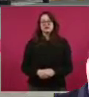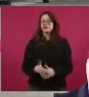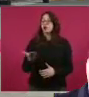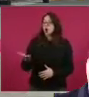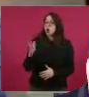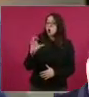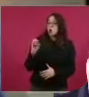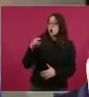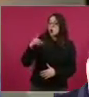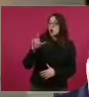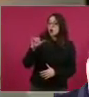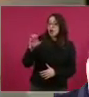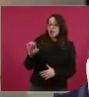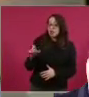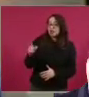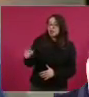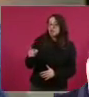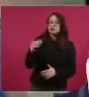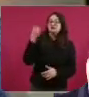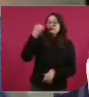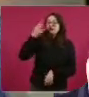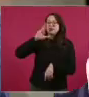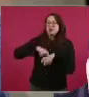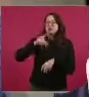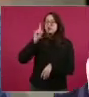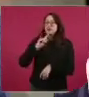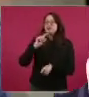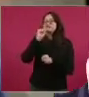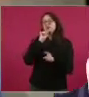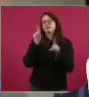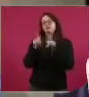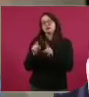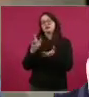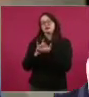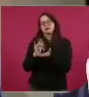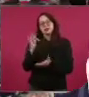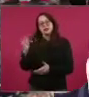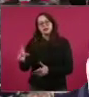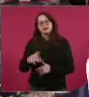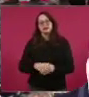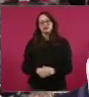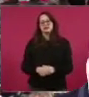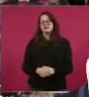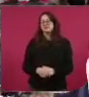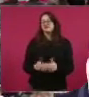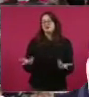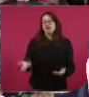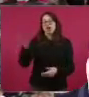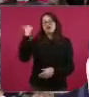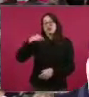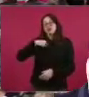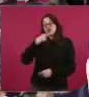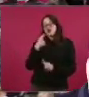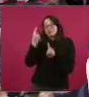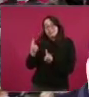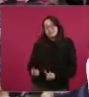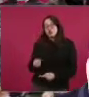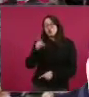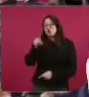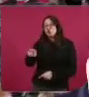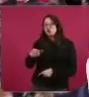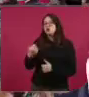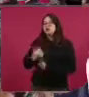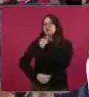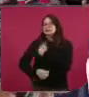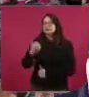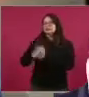Comisión Nacional del Deporte, Ana Gabriela Guevara. Primeramente, Ana, por inspirarme cuando apenas era un niño, con